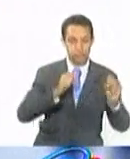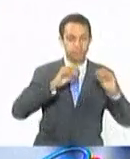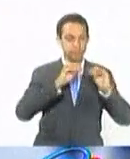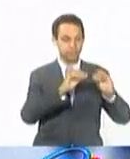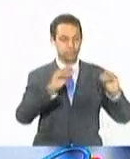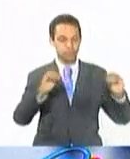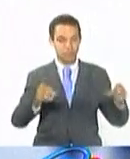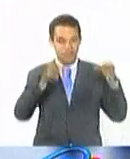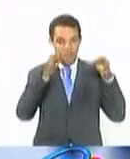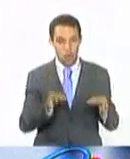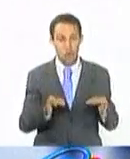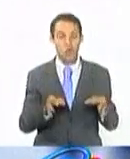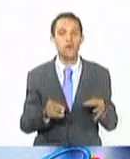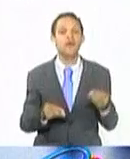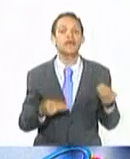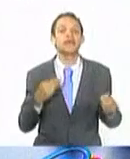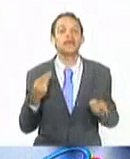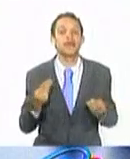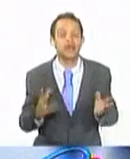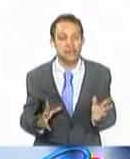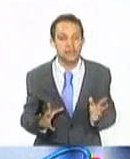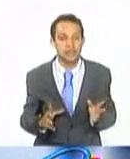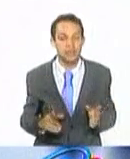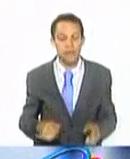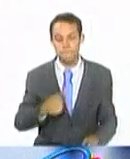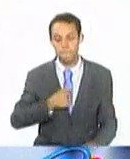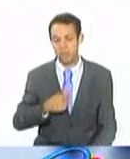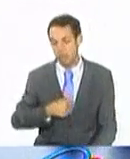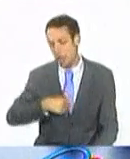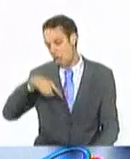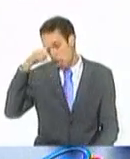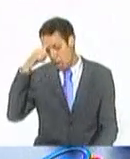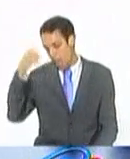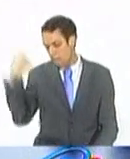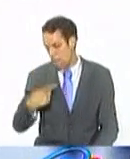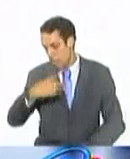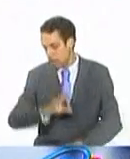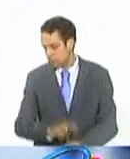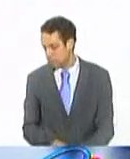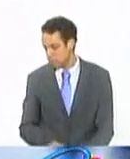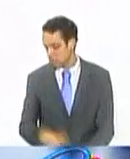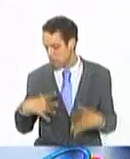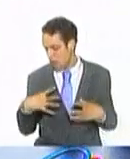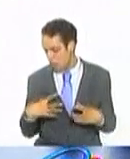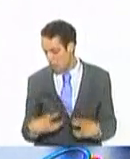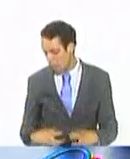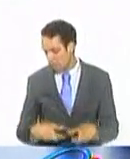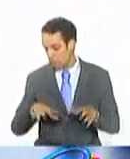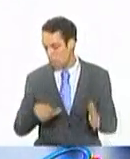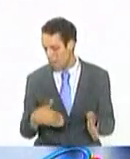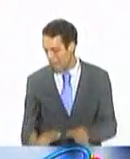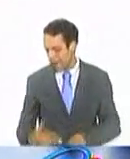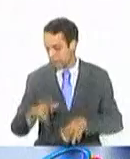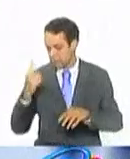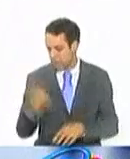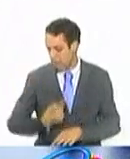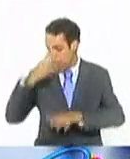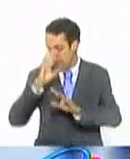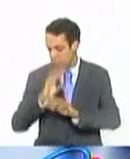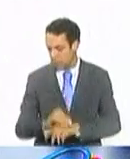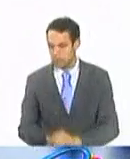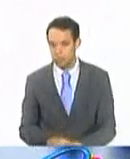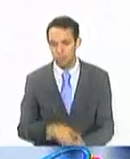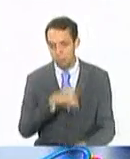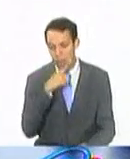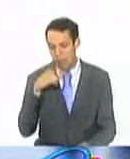yo decreto yo estoy llevando a mi inconsciente yo estoy imaginando yo estoy llevando el